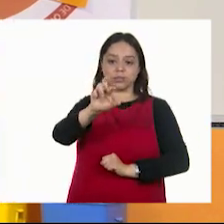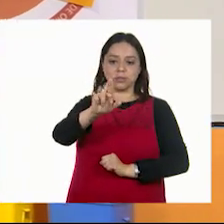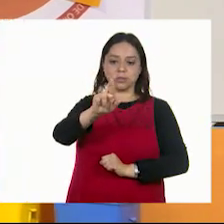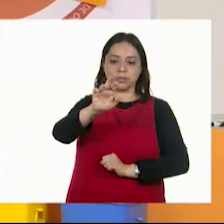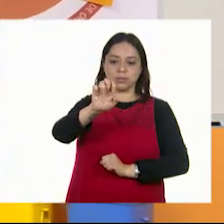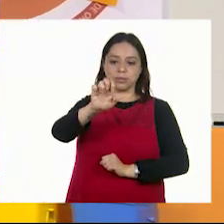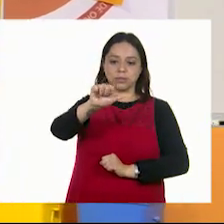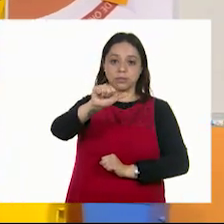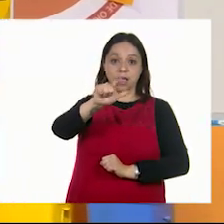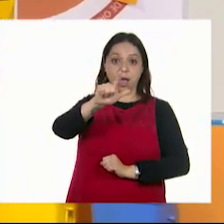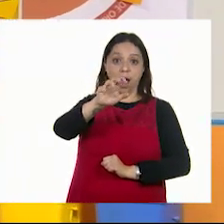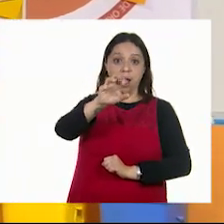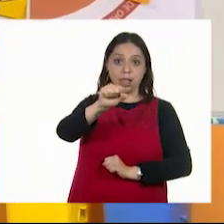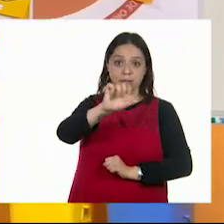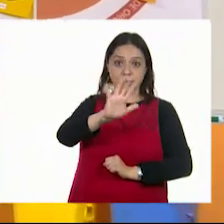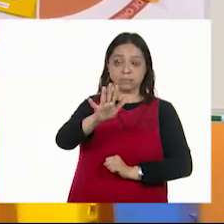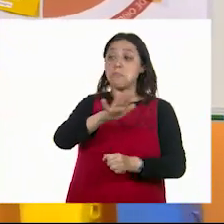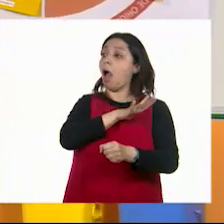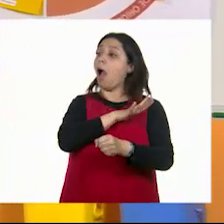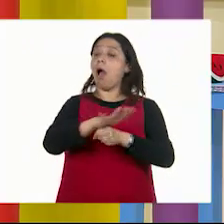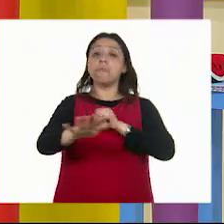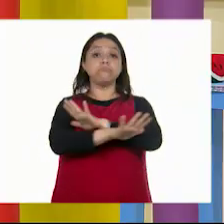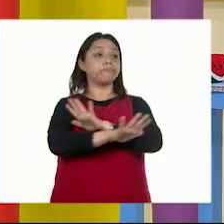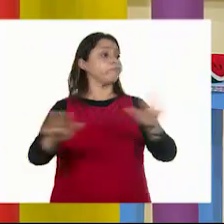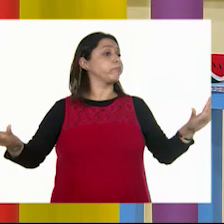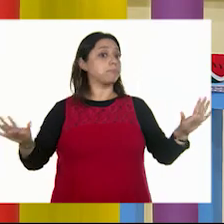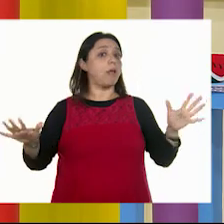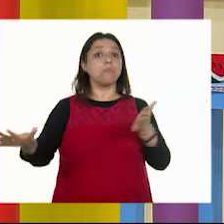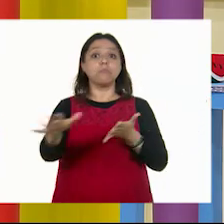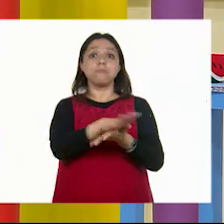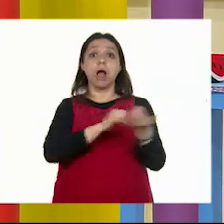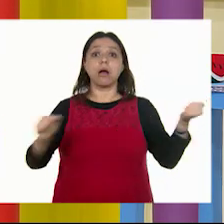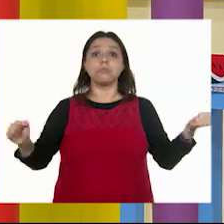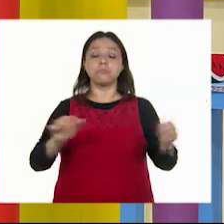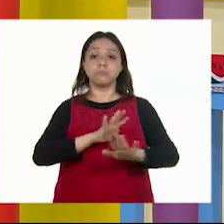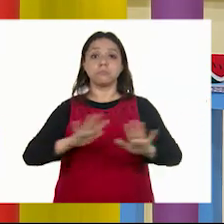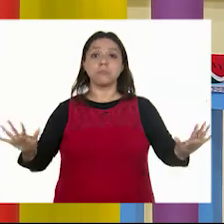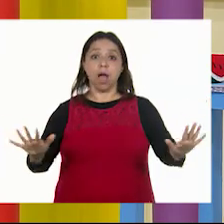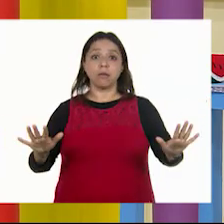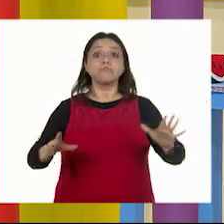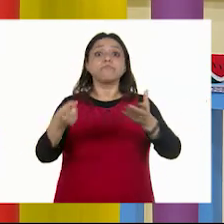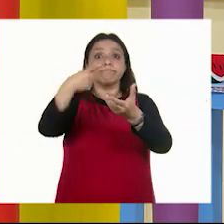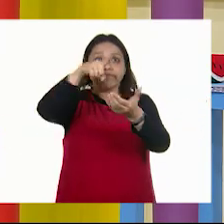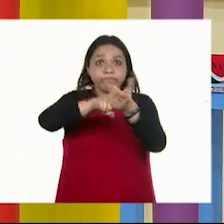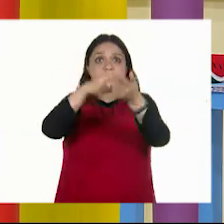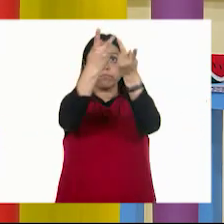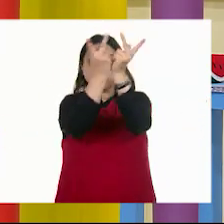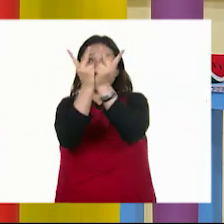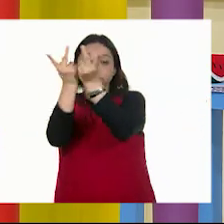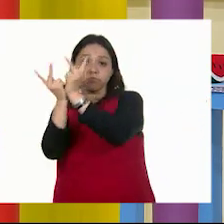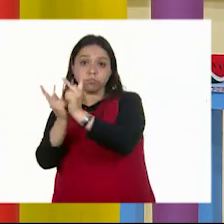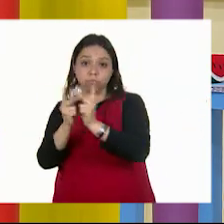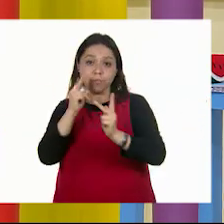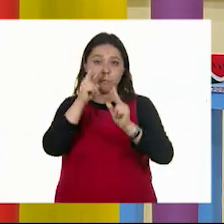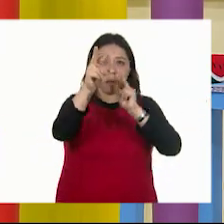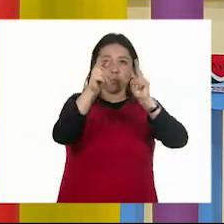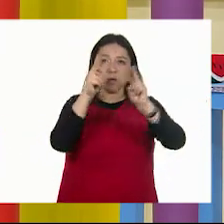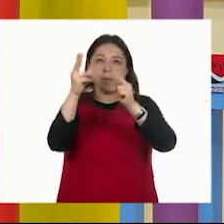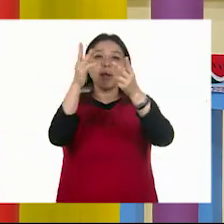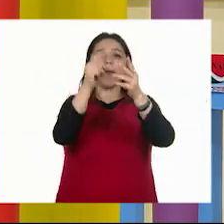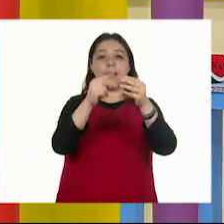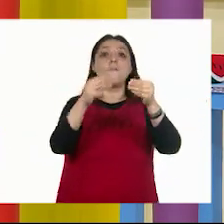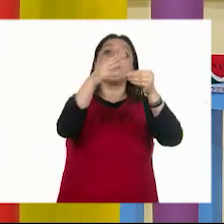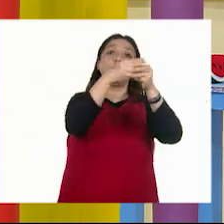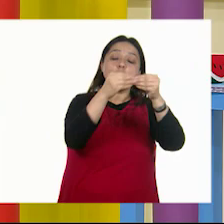Y ya, se me acabaron. Se nos llenó nuestro plato con diferentes alimentos. Vamos a recordar aquello que las frutas y